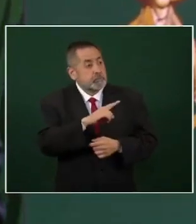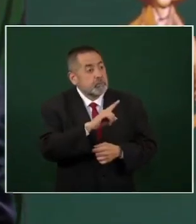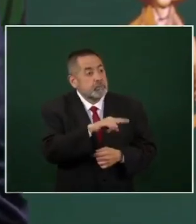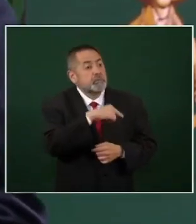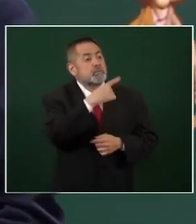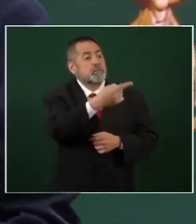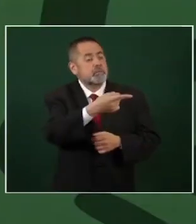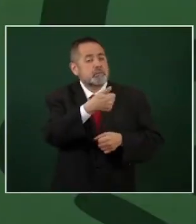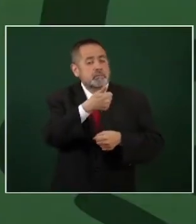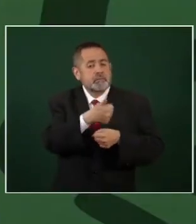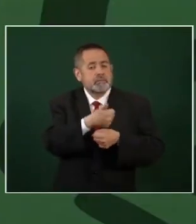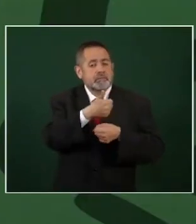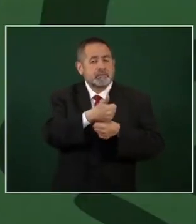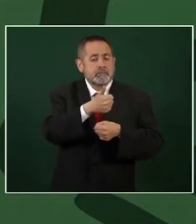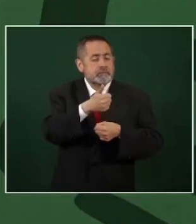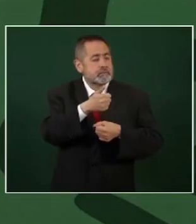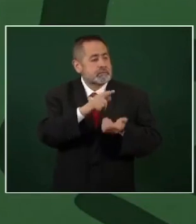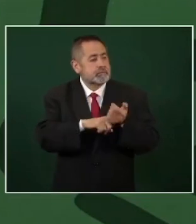abuelos,